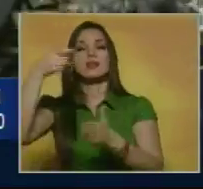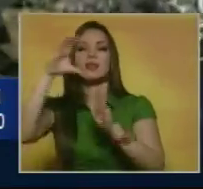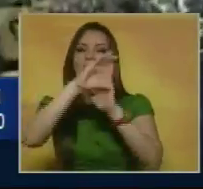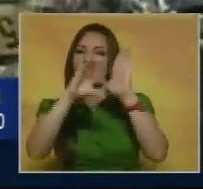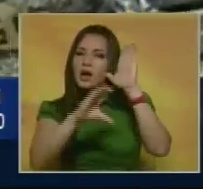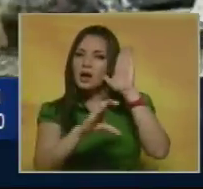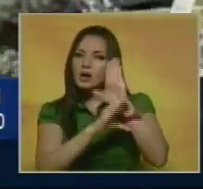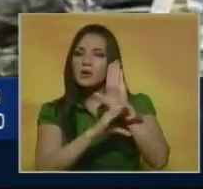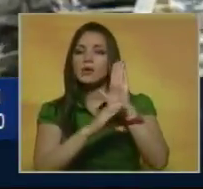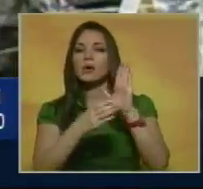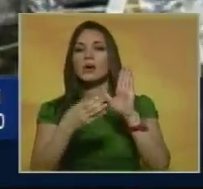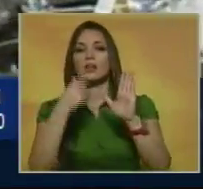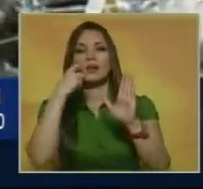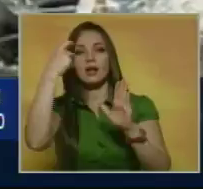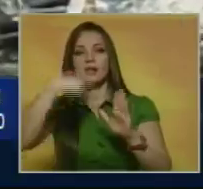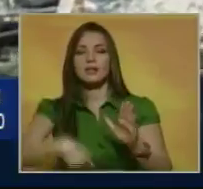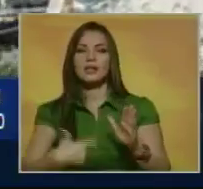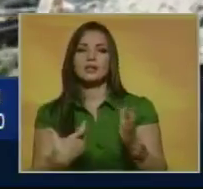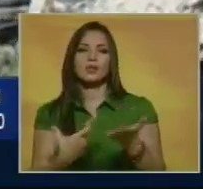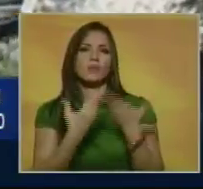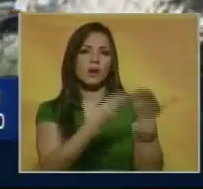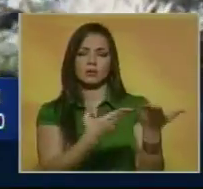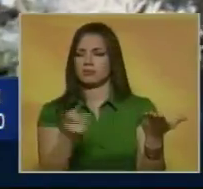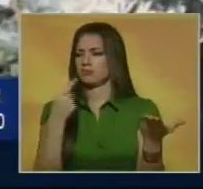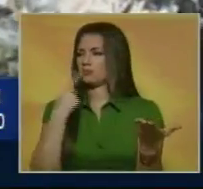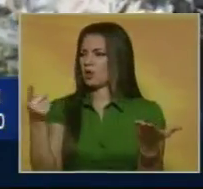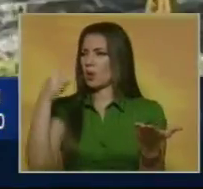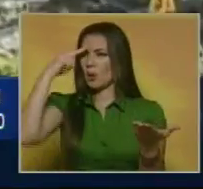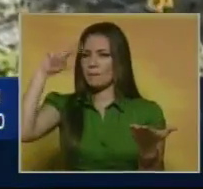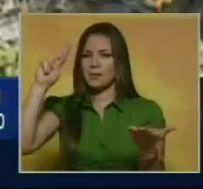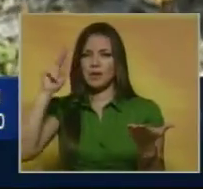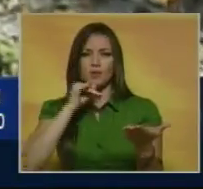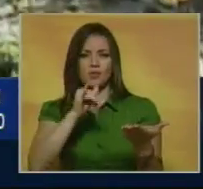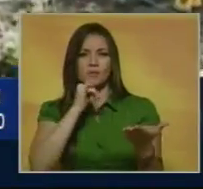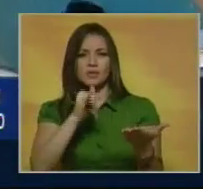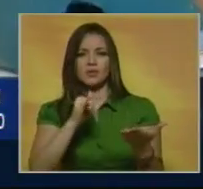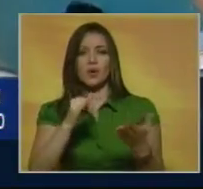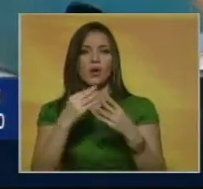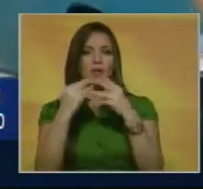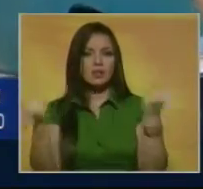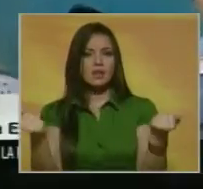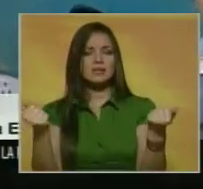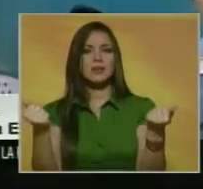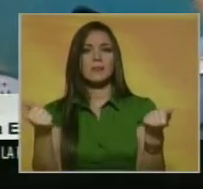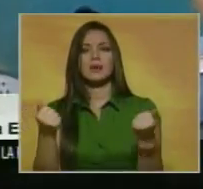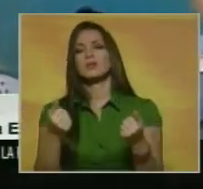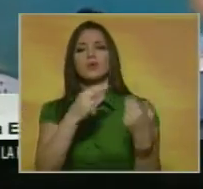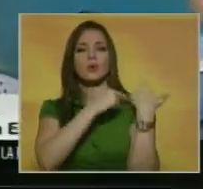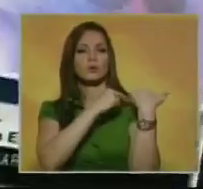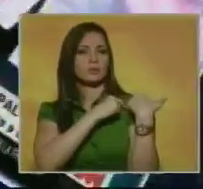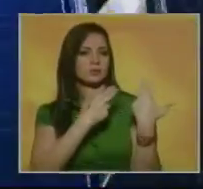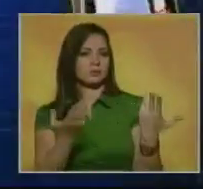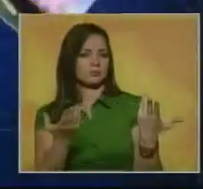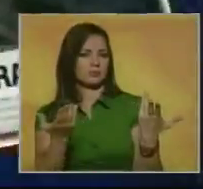Humanos que contradice la versión dada por las autoridades mexicanas sobre la desaparición de los estudiantes.